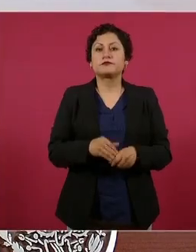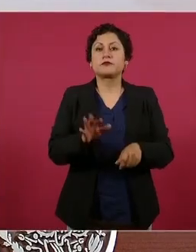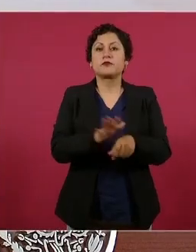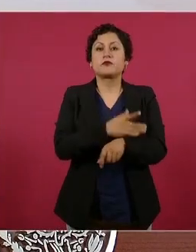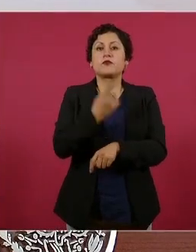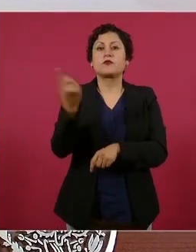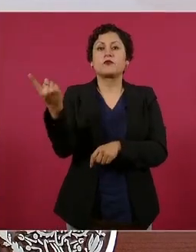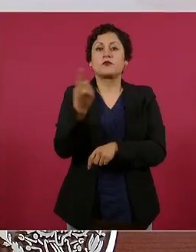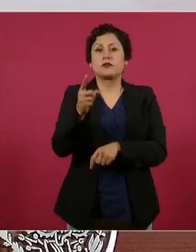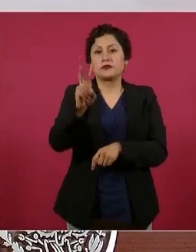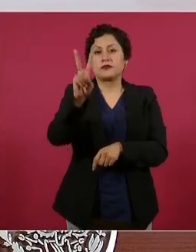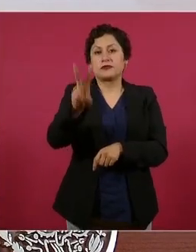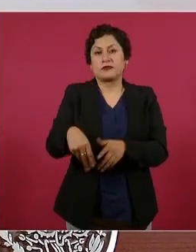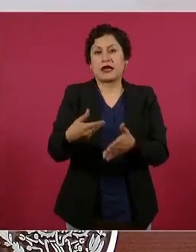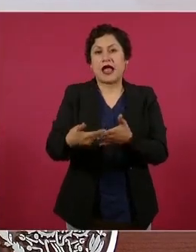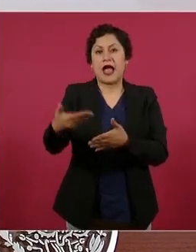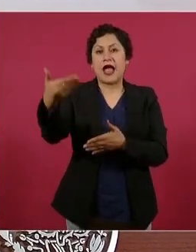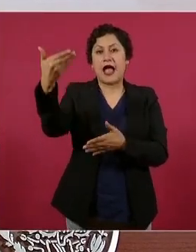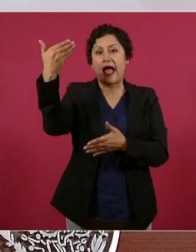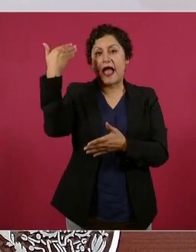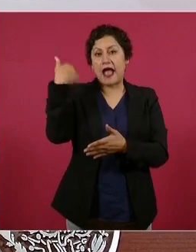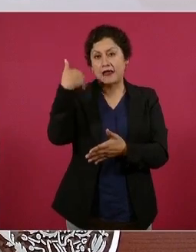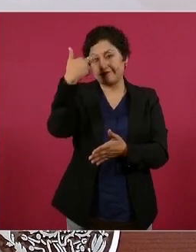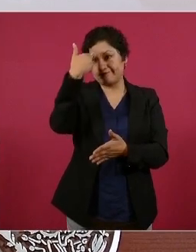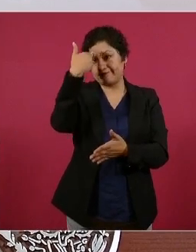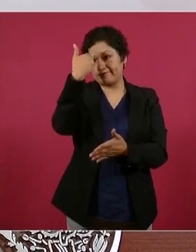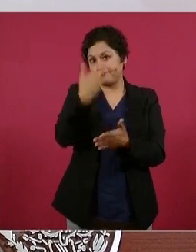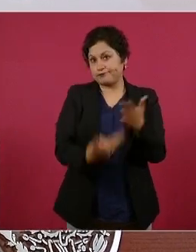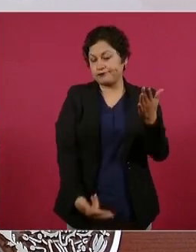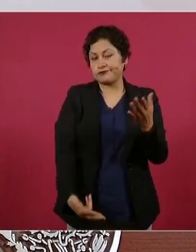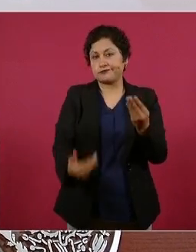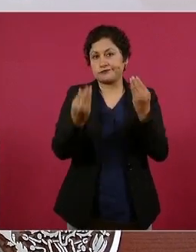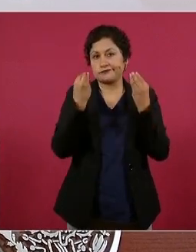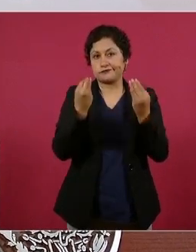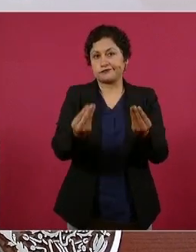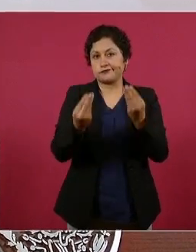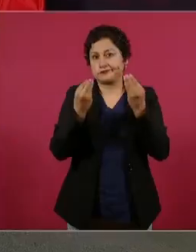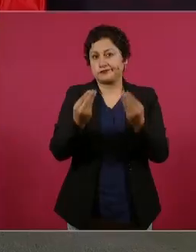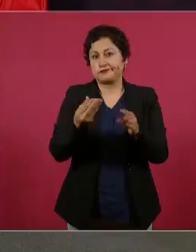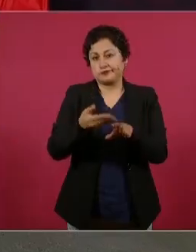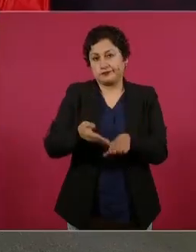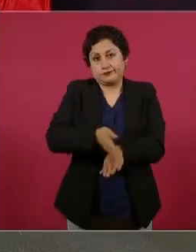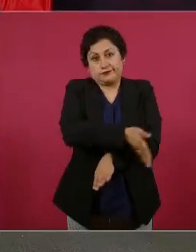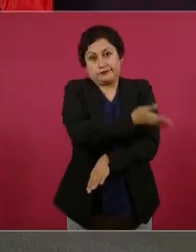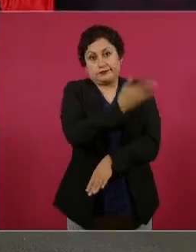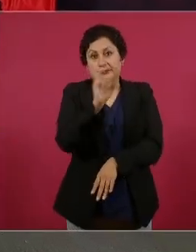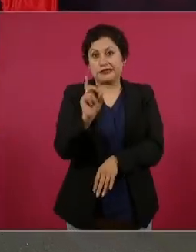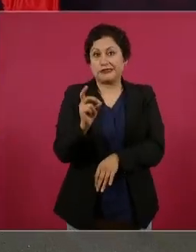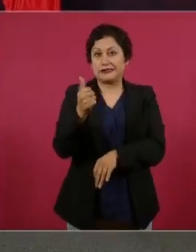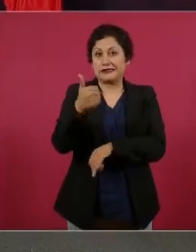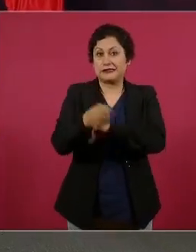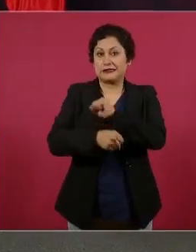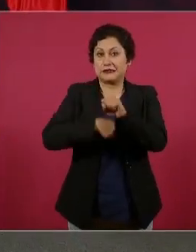mucho el agravio. O sea, fueron 36 años